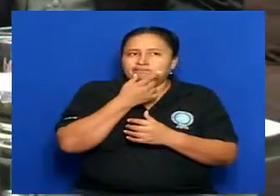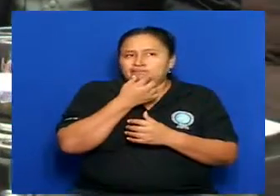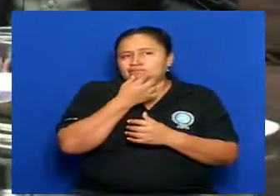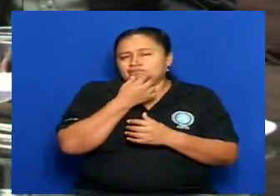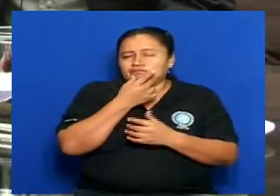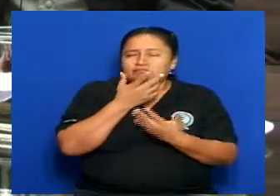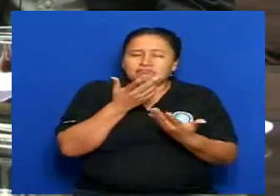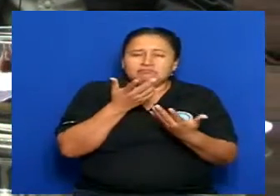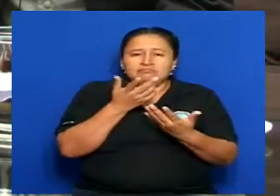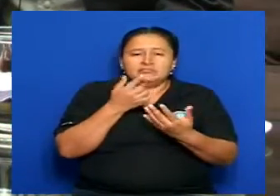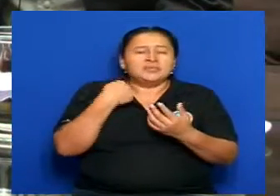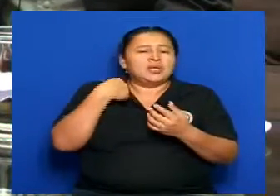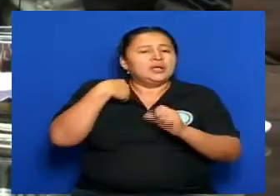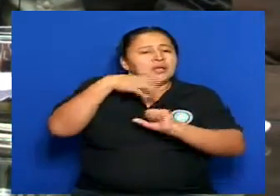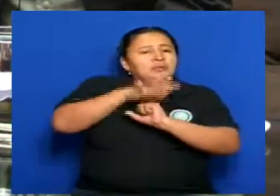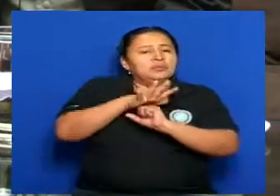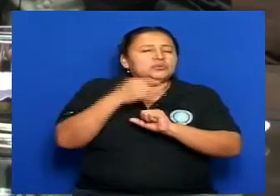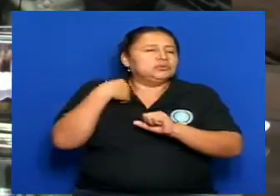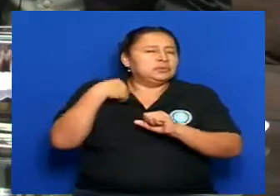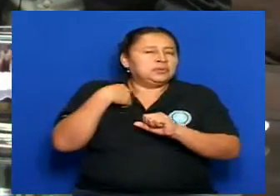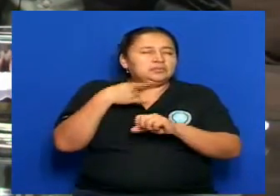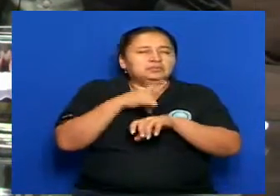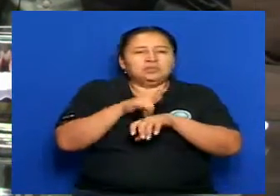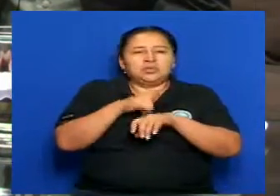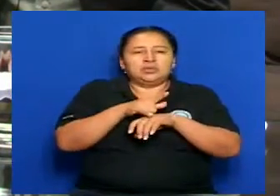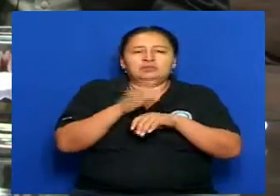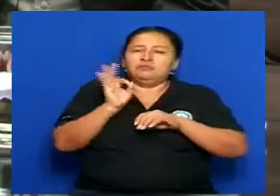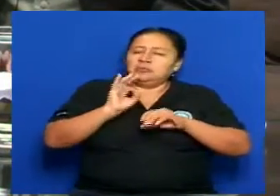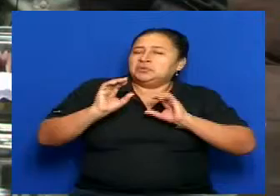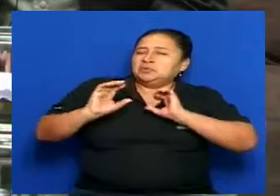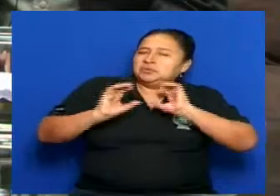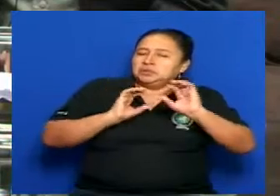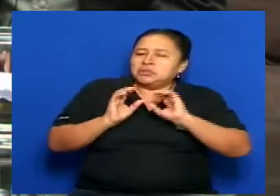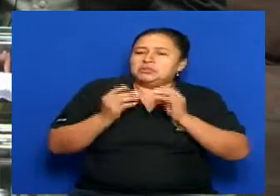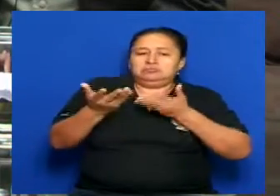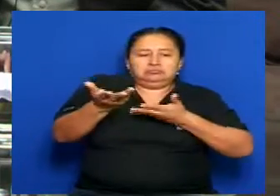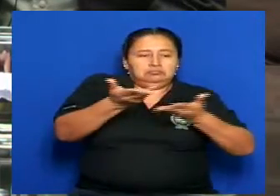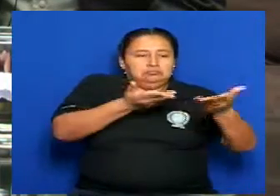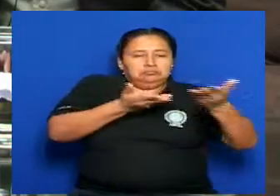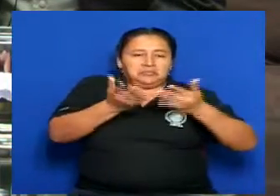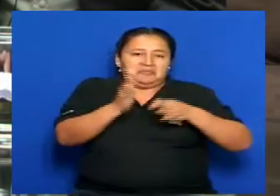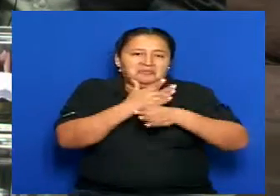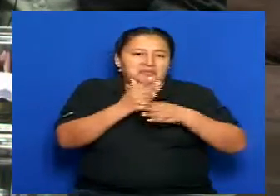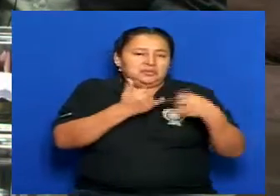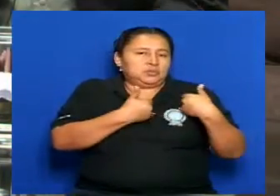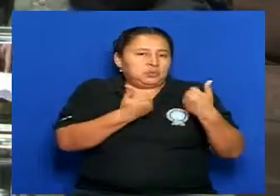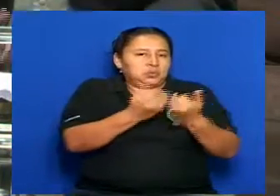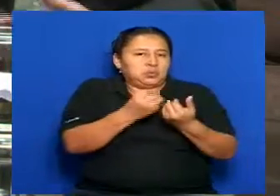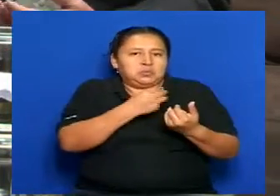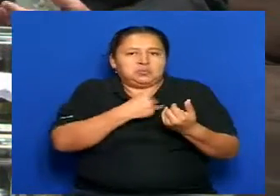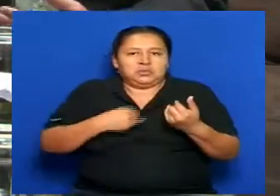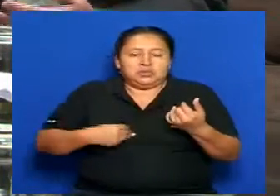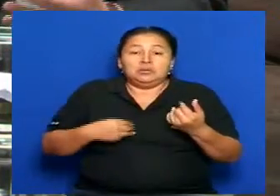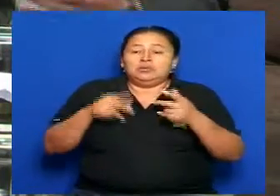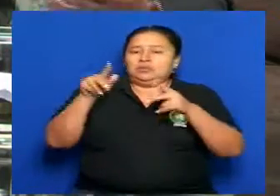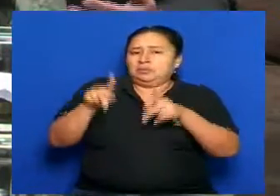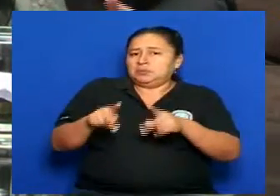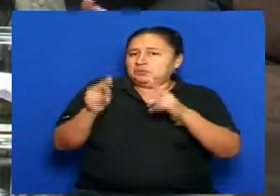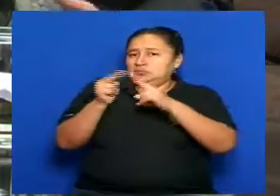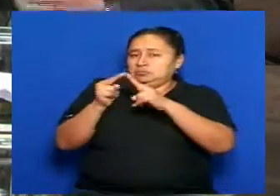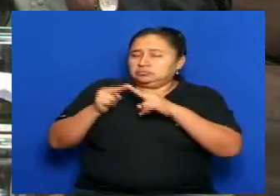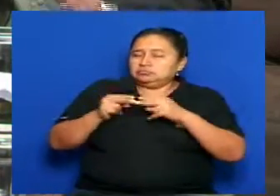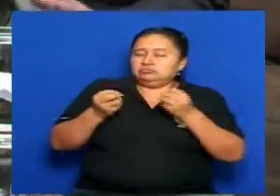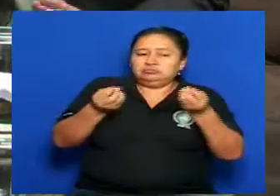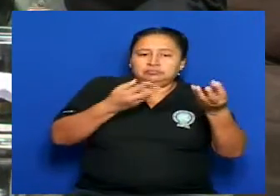la comisión siempre está en la búsqueda de mantener una comunicación fluida con las instituciones del estado y la población en general que